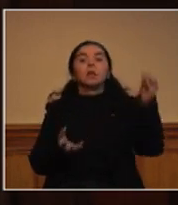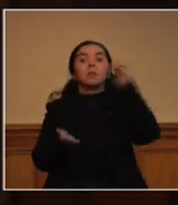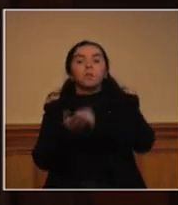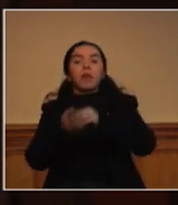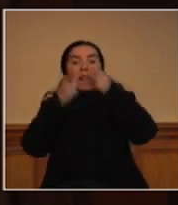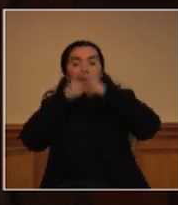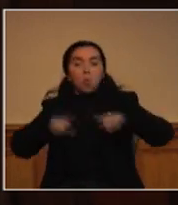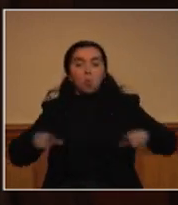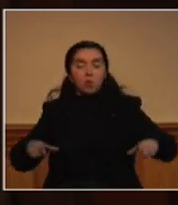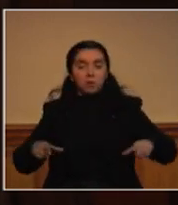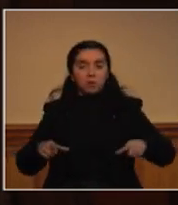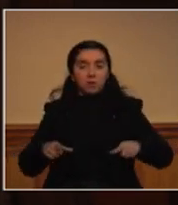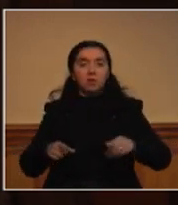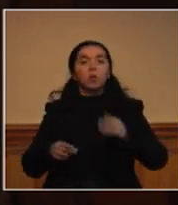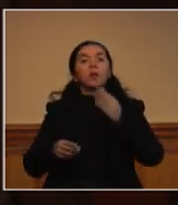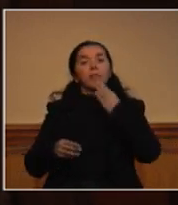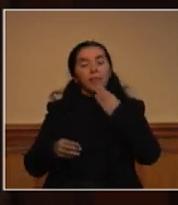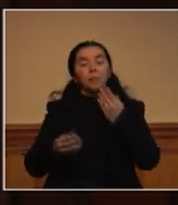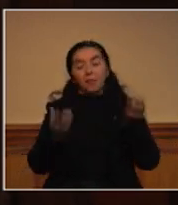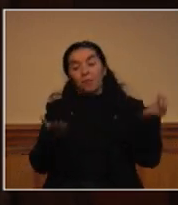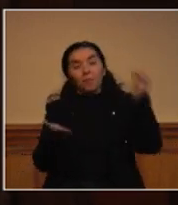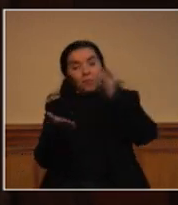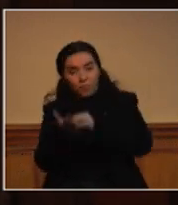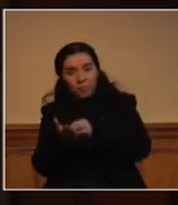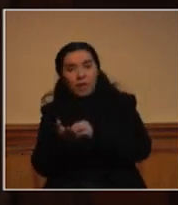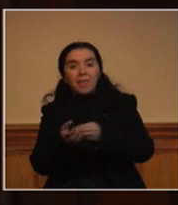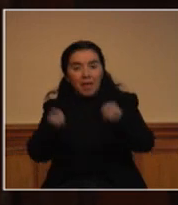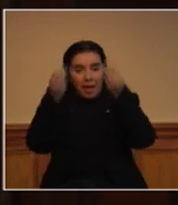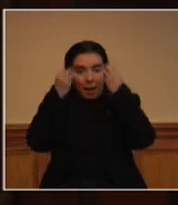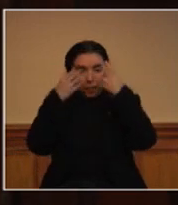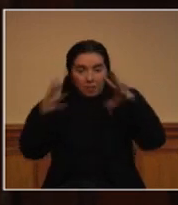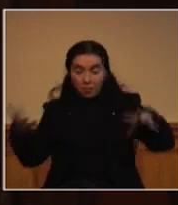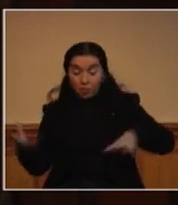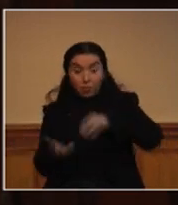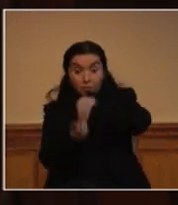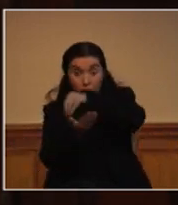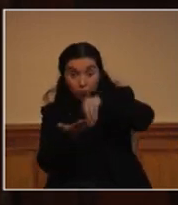por último, el componente del aprendizaje. Y lo que proponemos